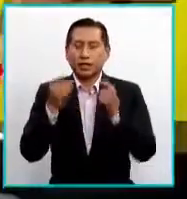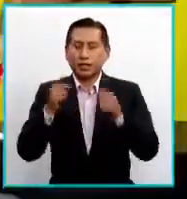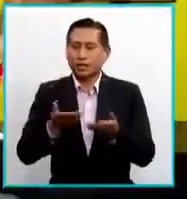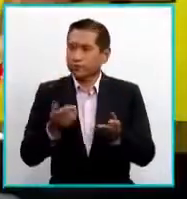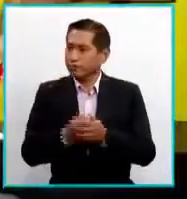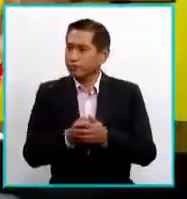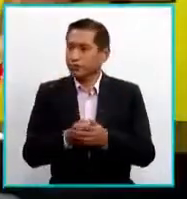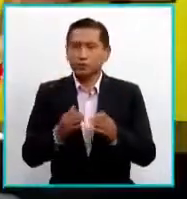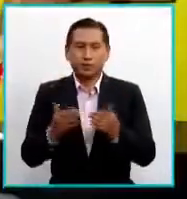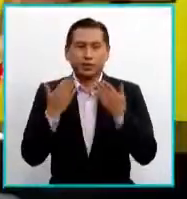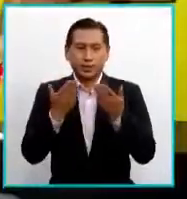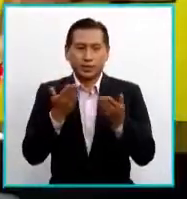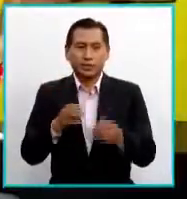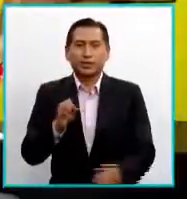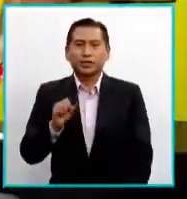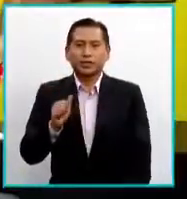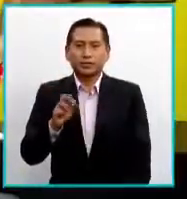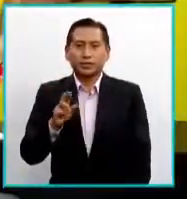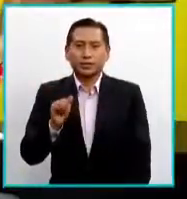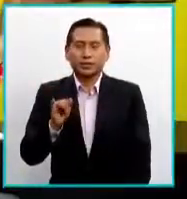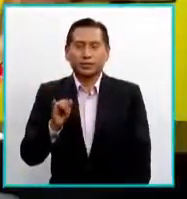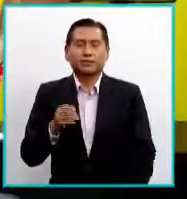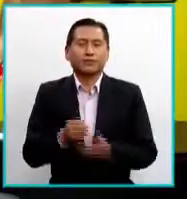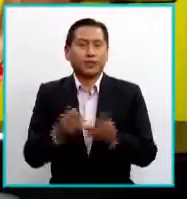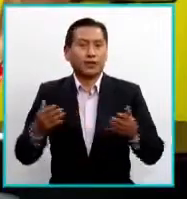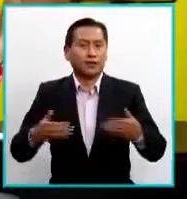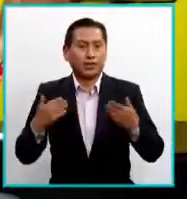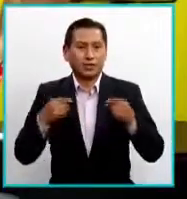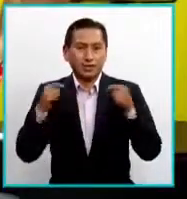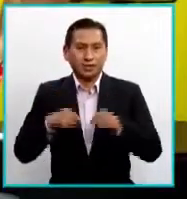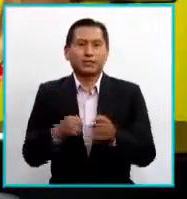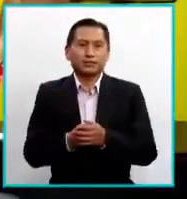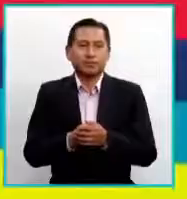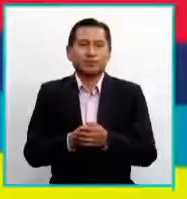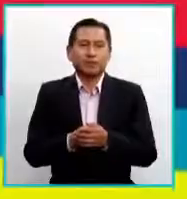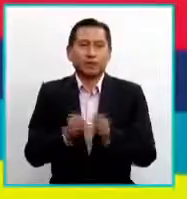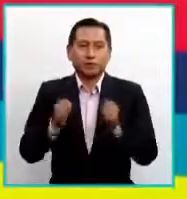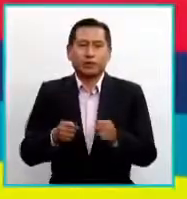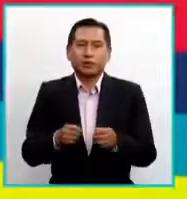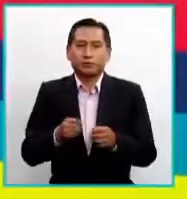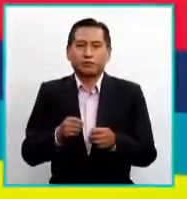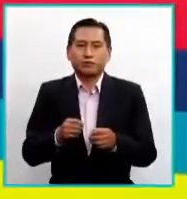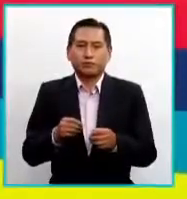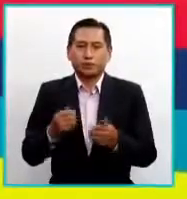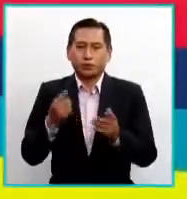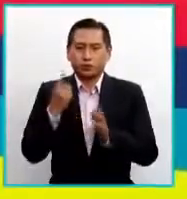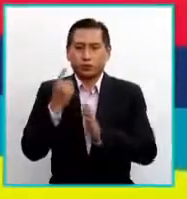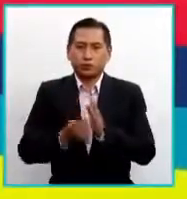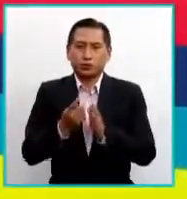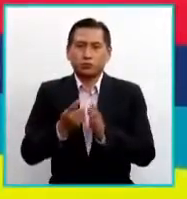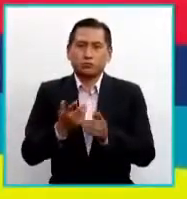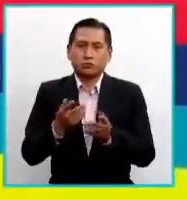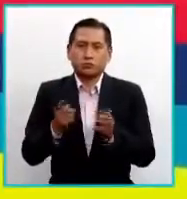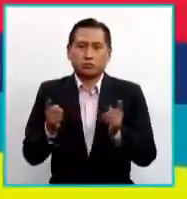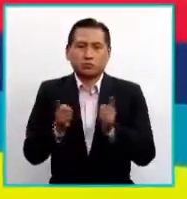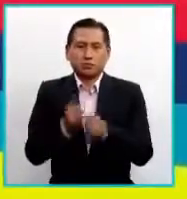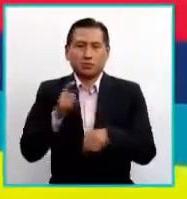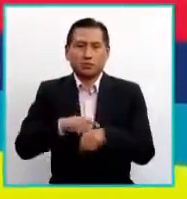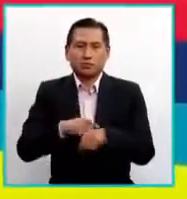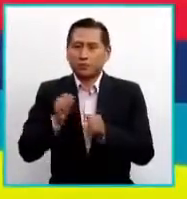acá. Muchas gracias, Saraí. Realmente feliz de estar acá y poder compartir esta hora, o bueno, menos de una